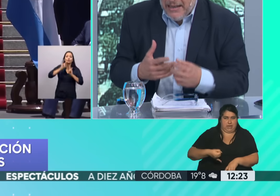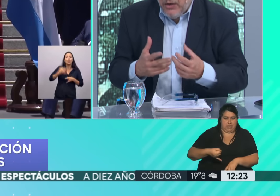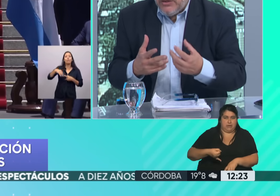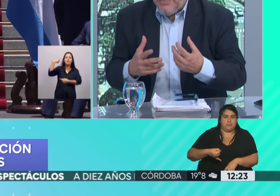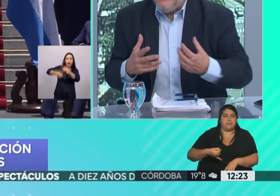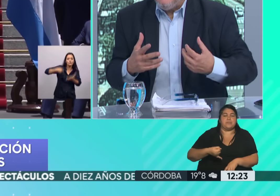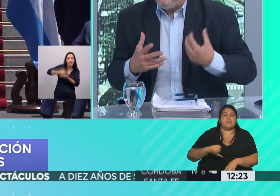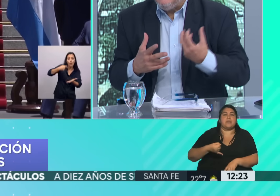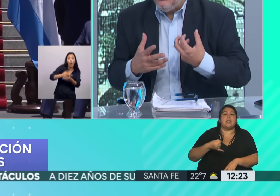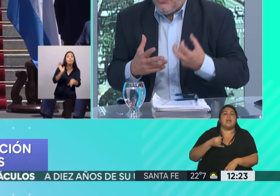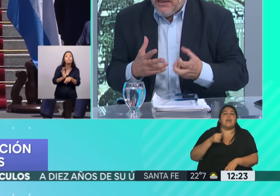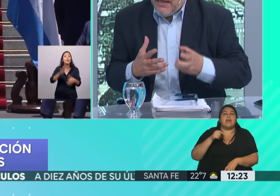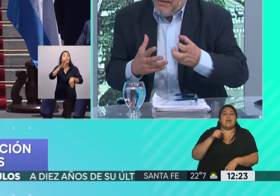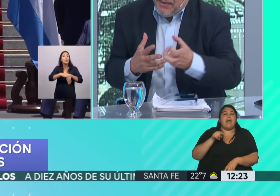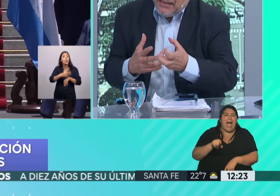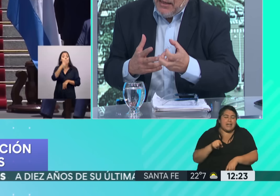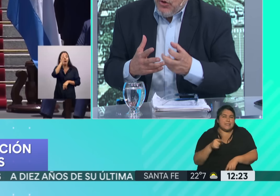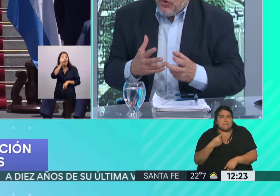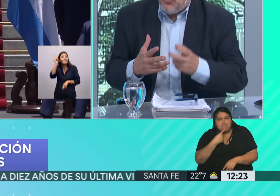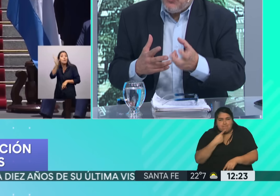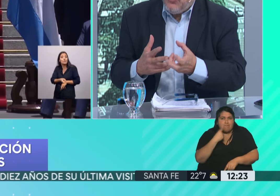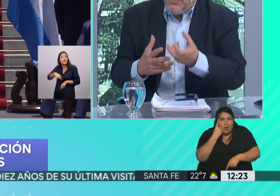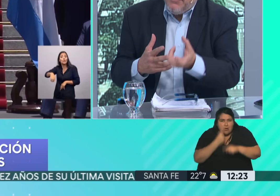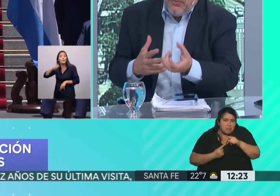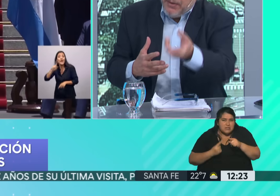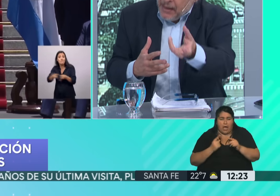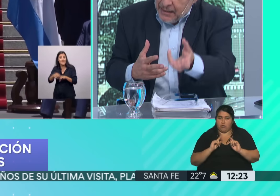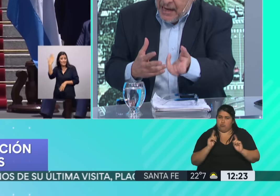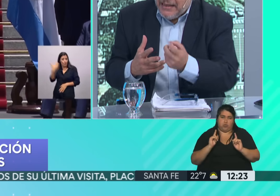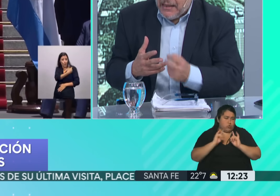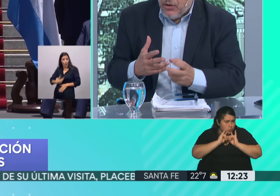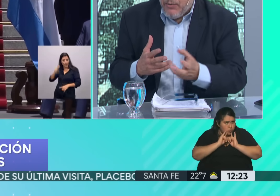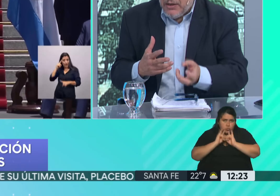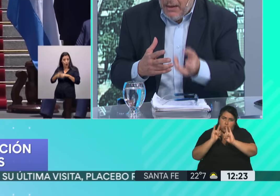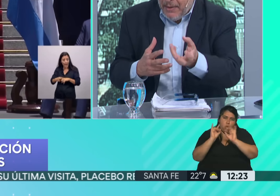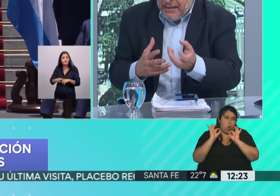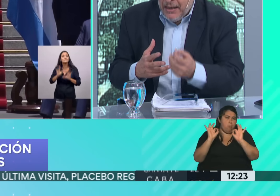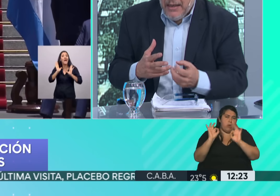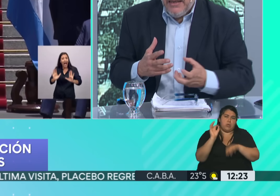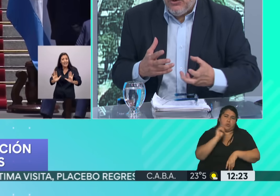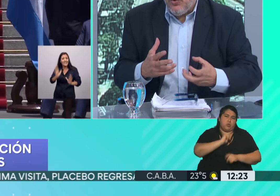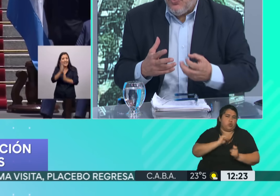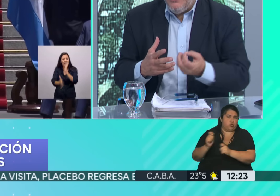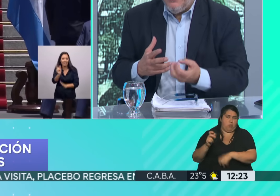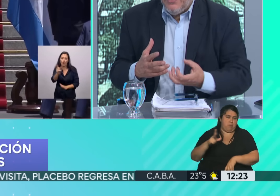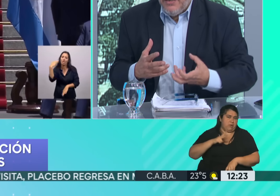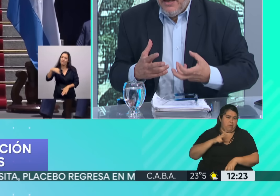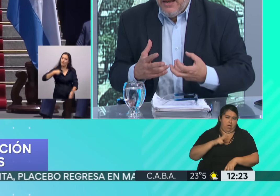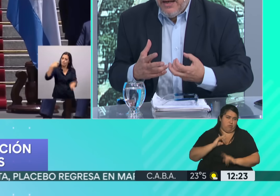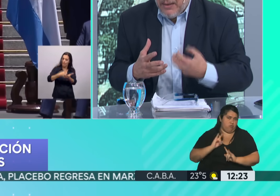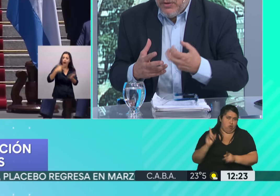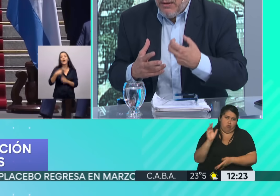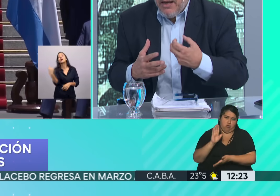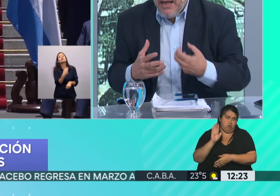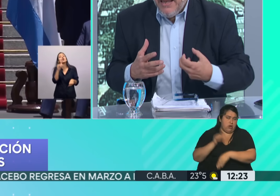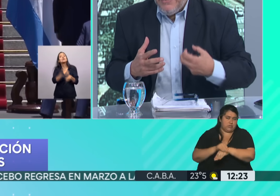allegados a él de la intención de que pase su rol a manos privadas enarsa recordemos la empresa que tuvo